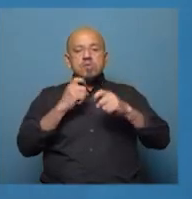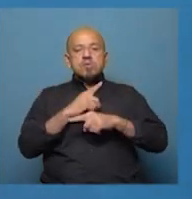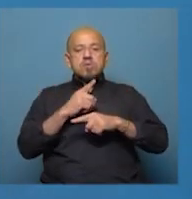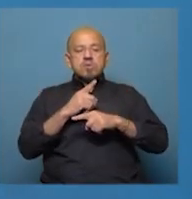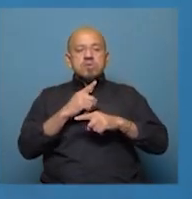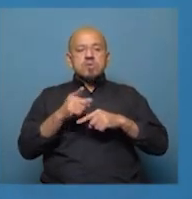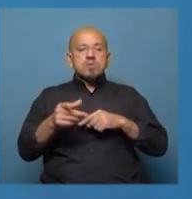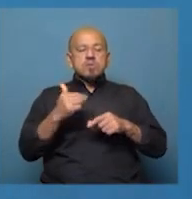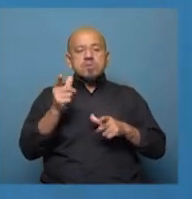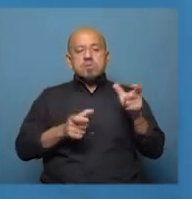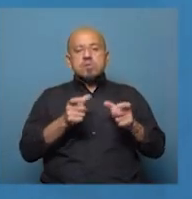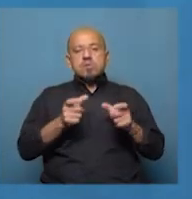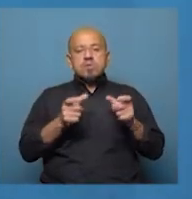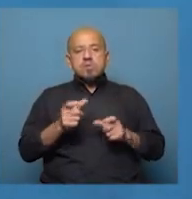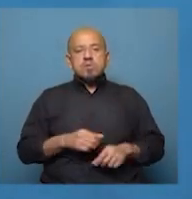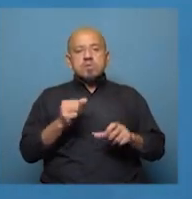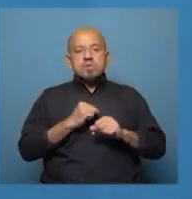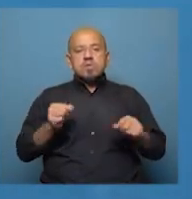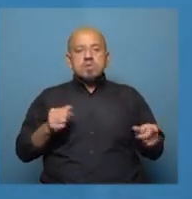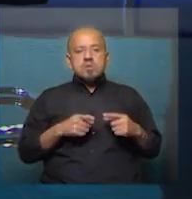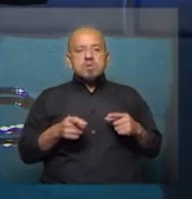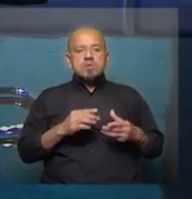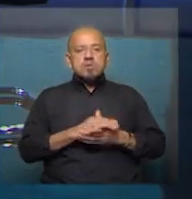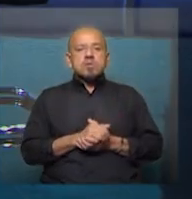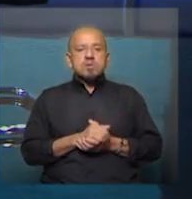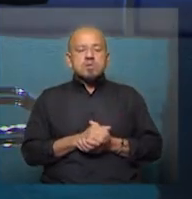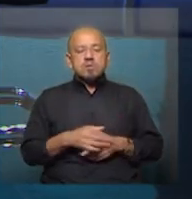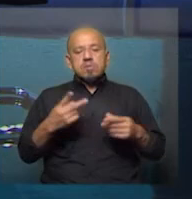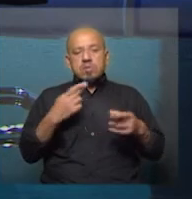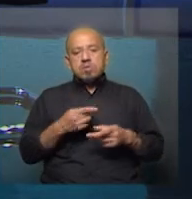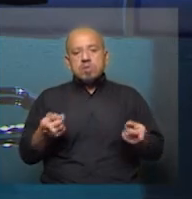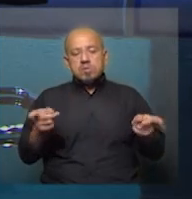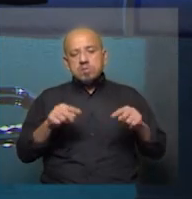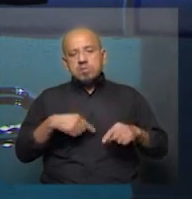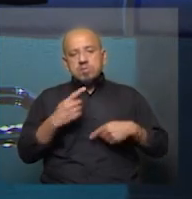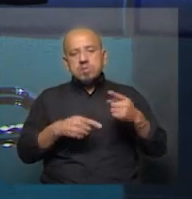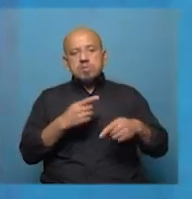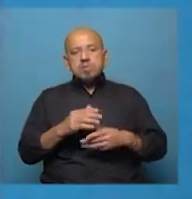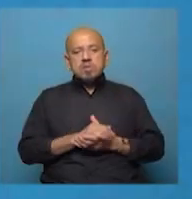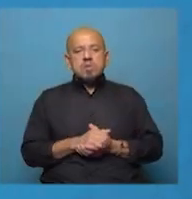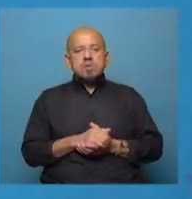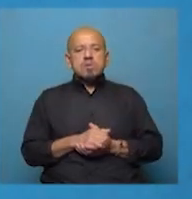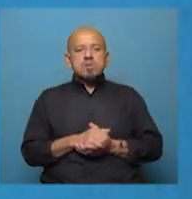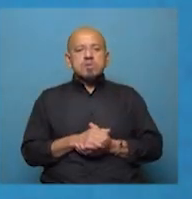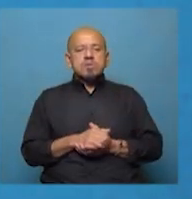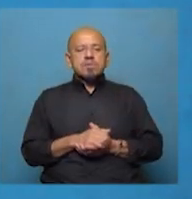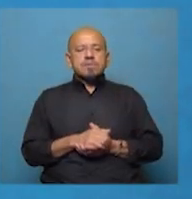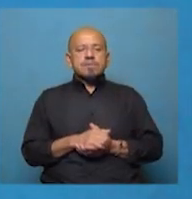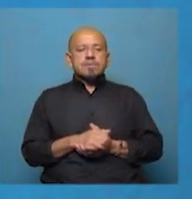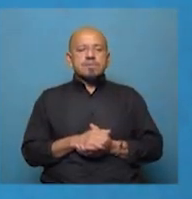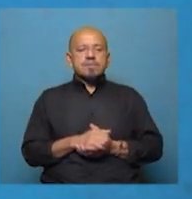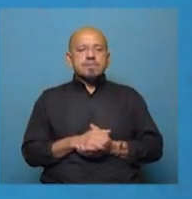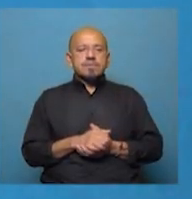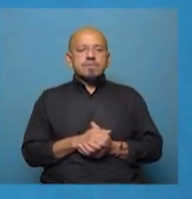garantizar que la gente pueda tener el remedio que le indica Te propongo una paus y seguimos conversando en Ya sigue el lado B aquí en la pantalla de